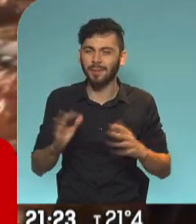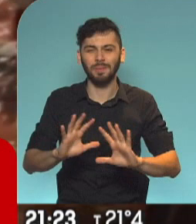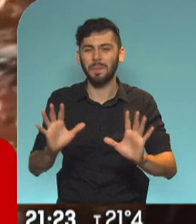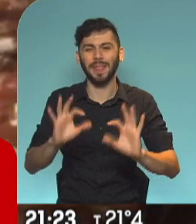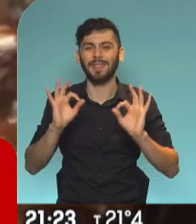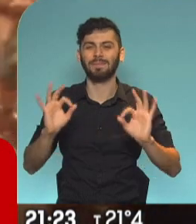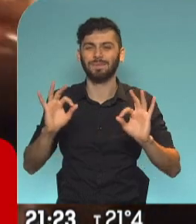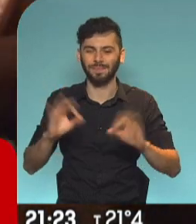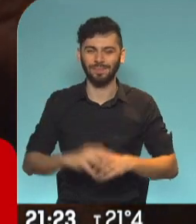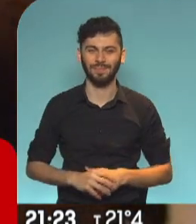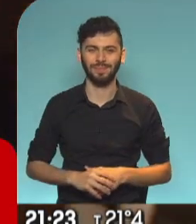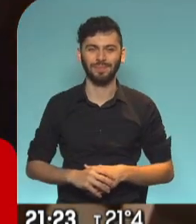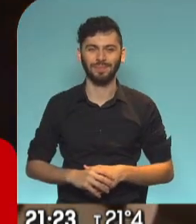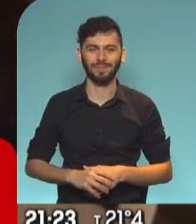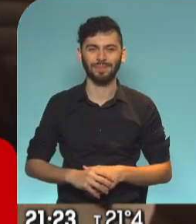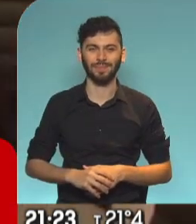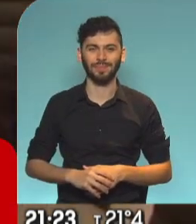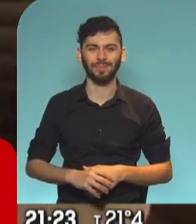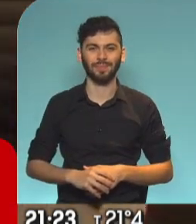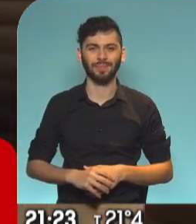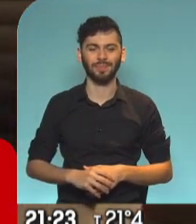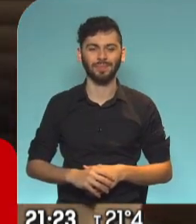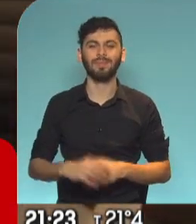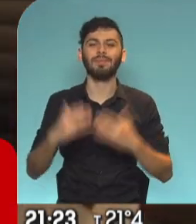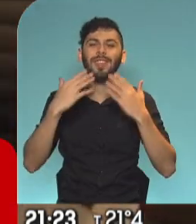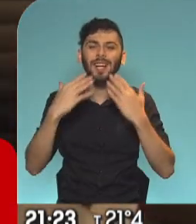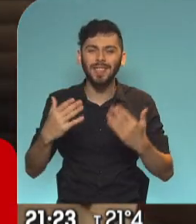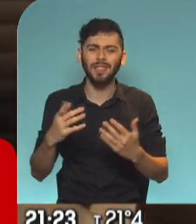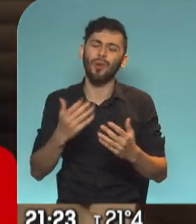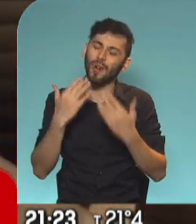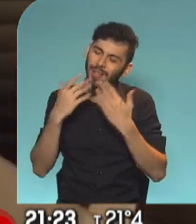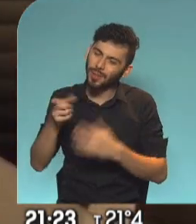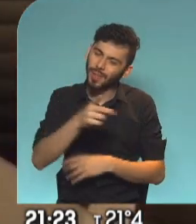No, a ustedes. Gracias, a ustedes. Kino, gracias. A ustedes.